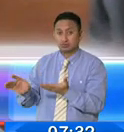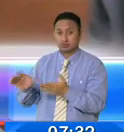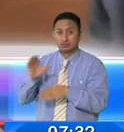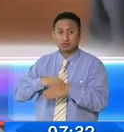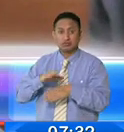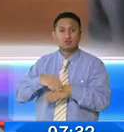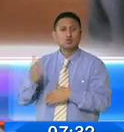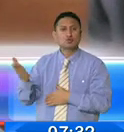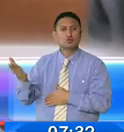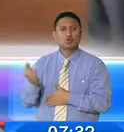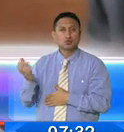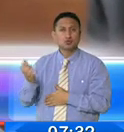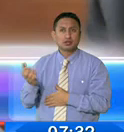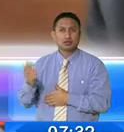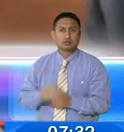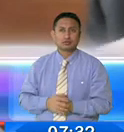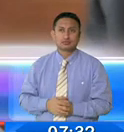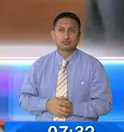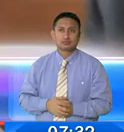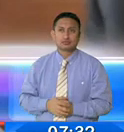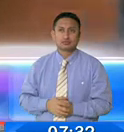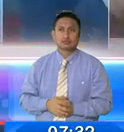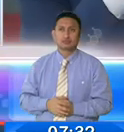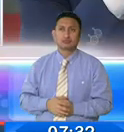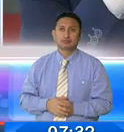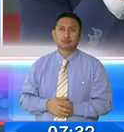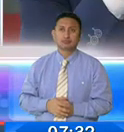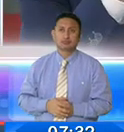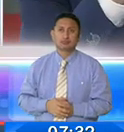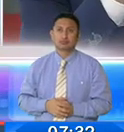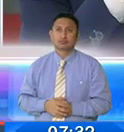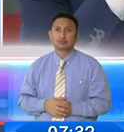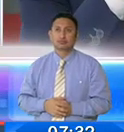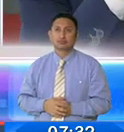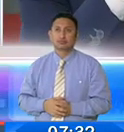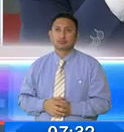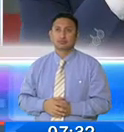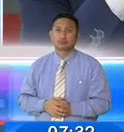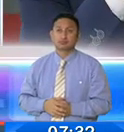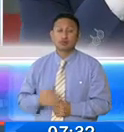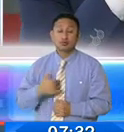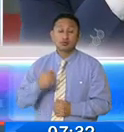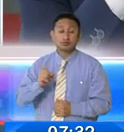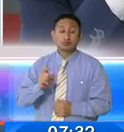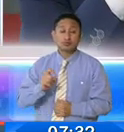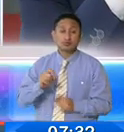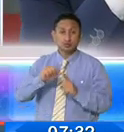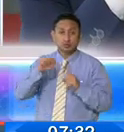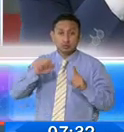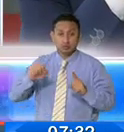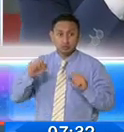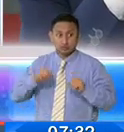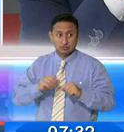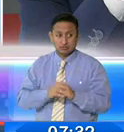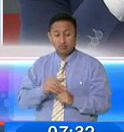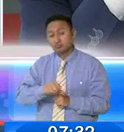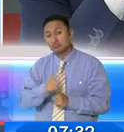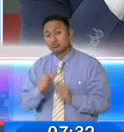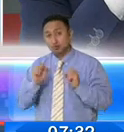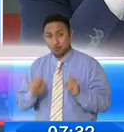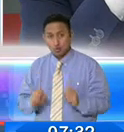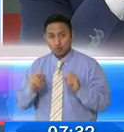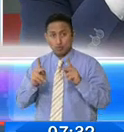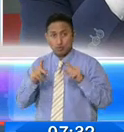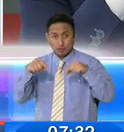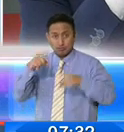patronal termina siendo viejo, ministro. Por lo tanto, necesitamos un sistema paralelo que dé alternativas que les permita a los